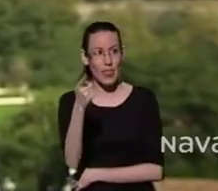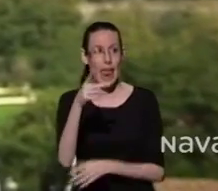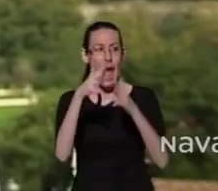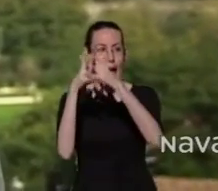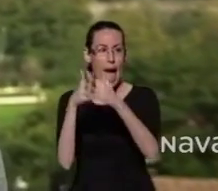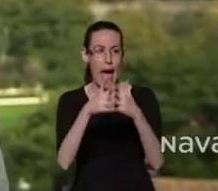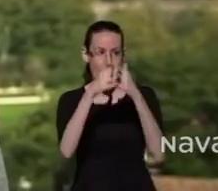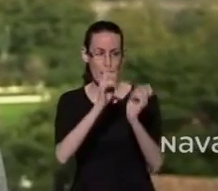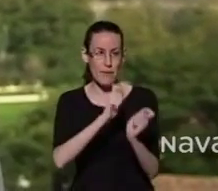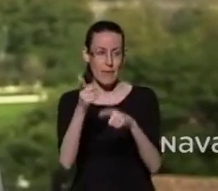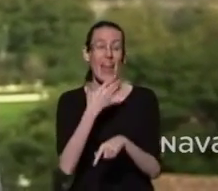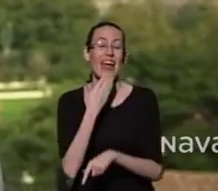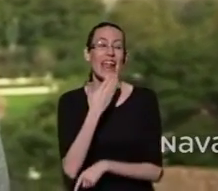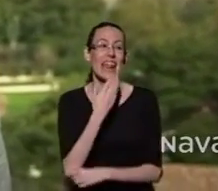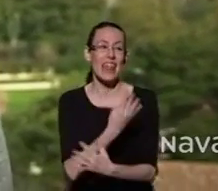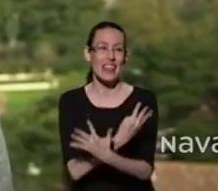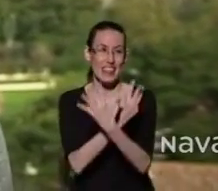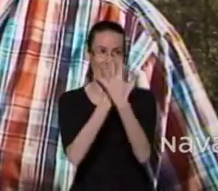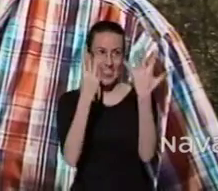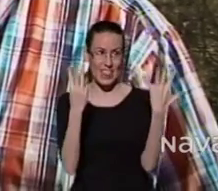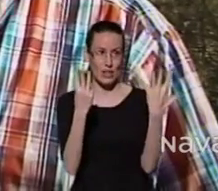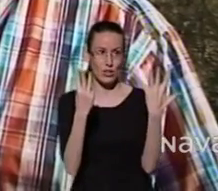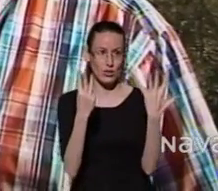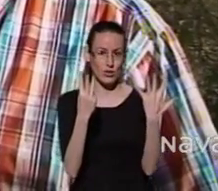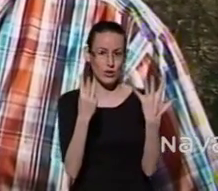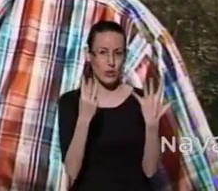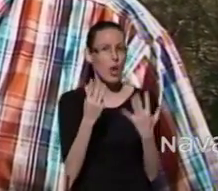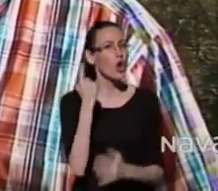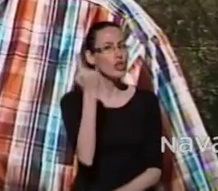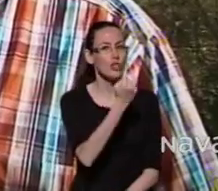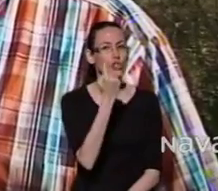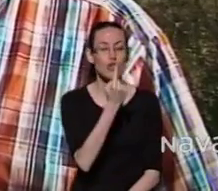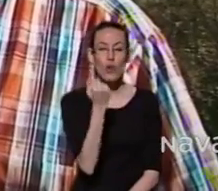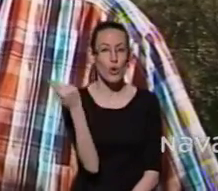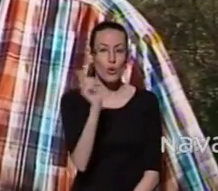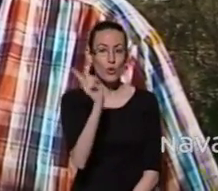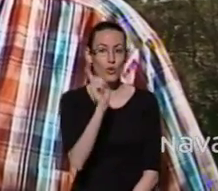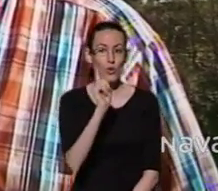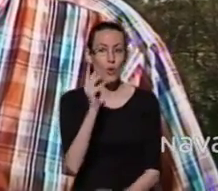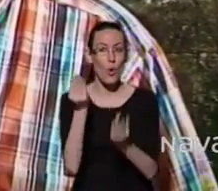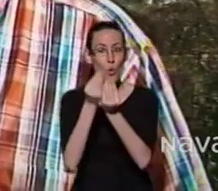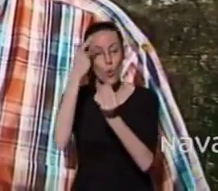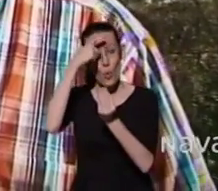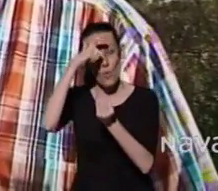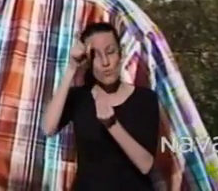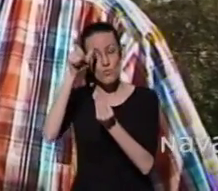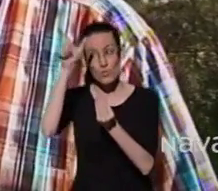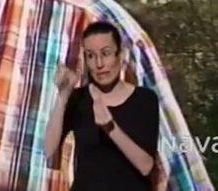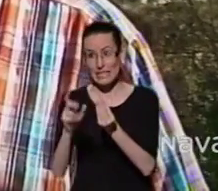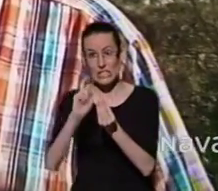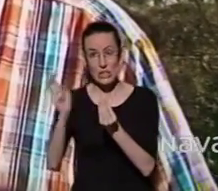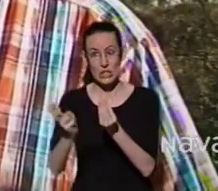y uno de Aldude, que se pusieron socios, pusieron un rancho,